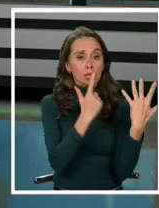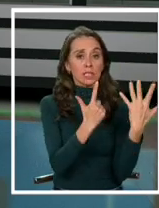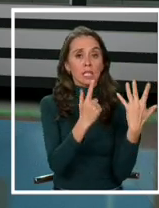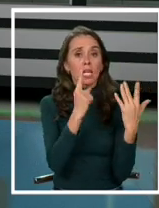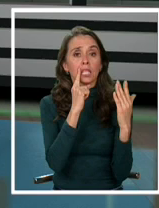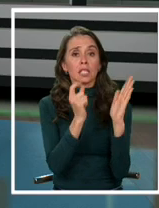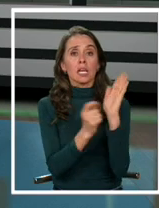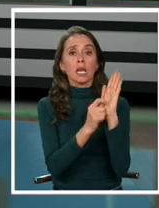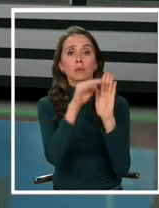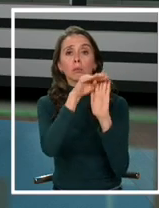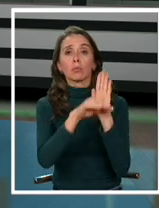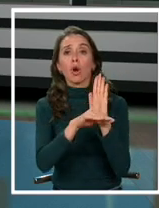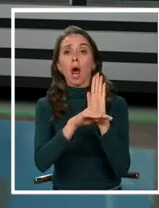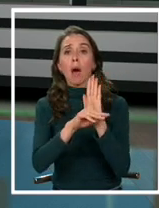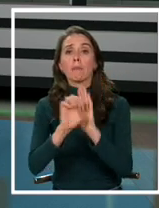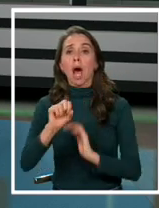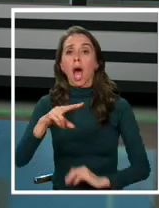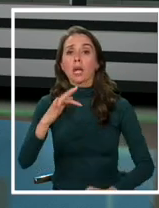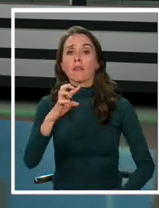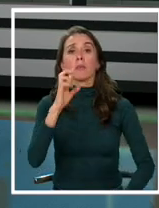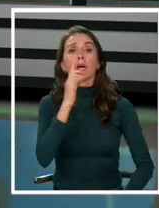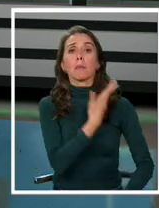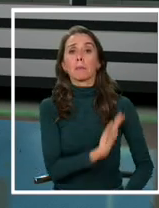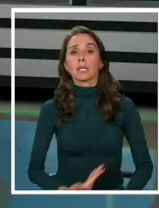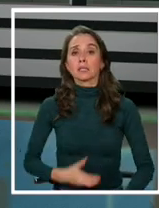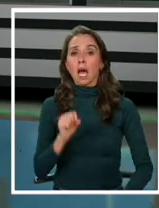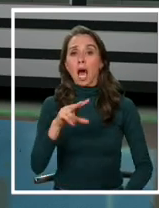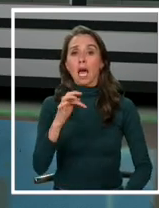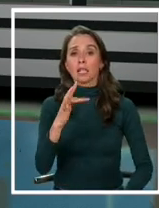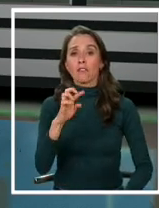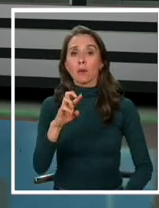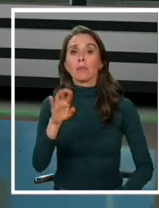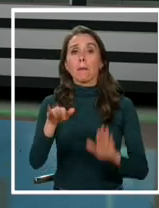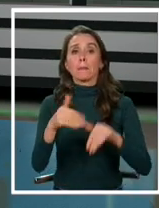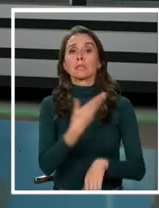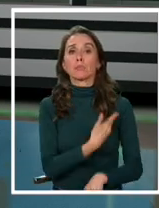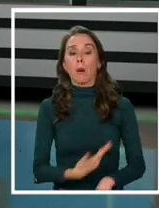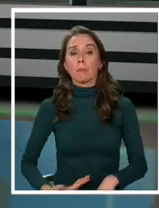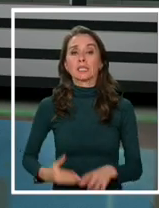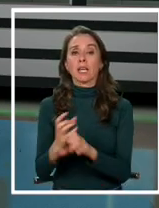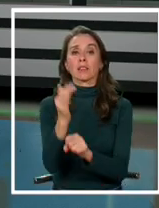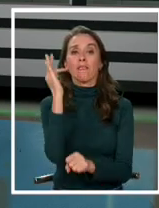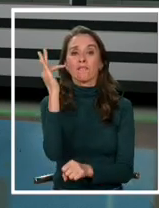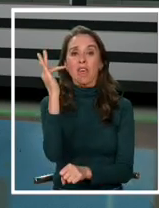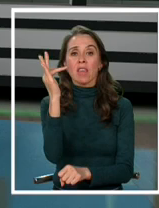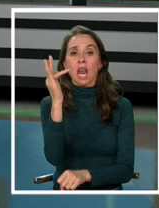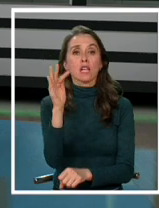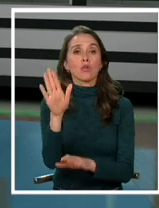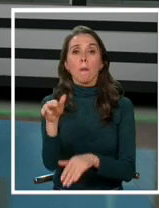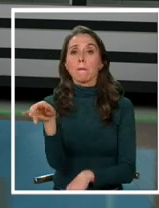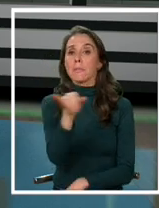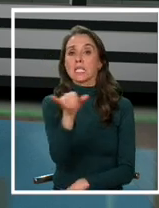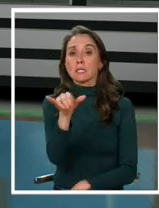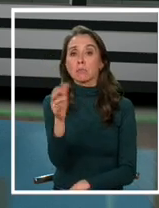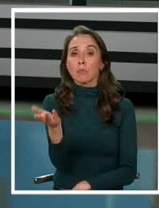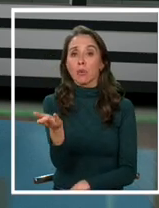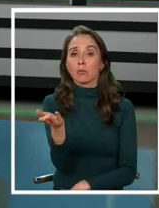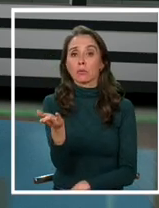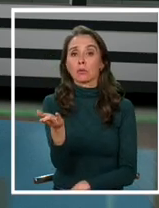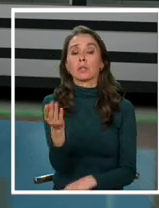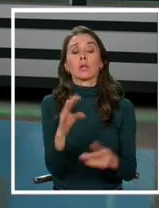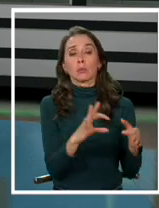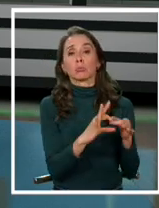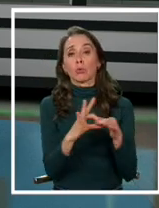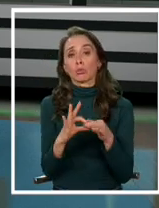programa La nfp Quién es el presidente de la nfp el mismo presidente de la federación por lo tanto evidentemente